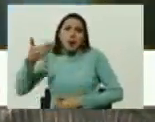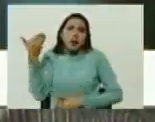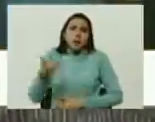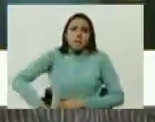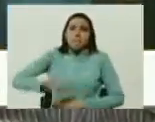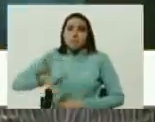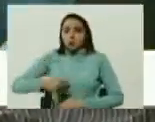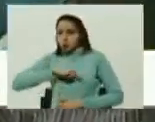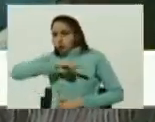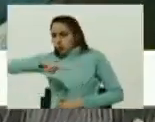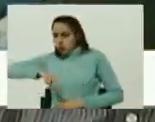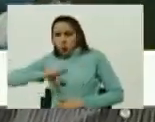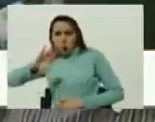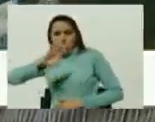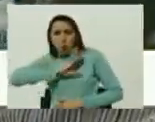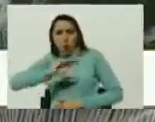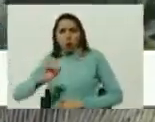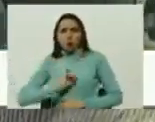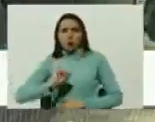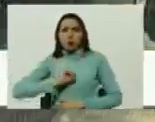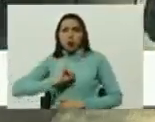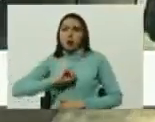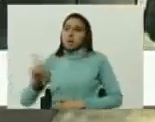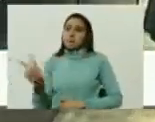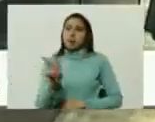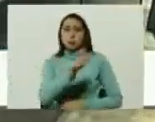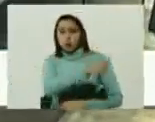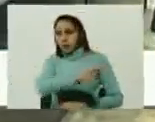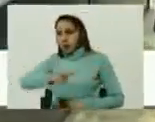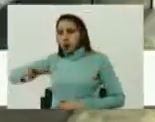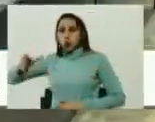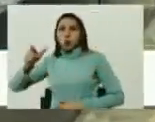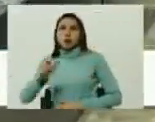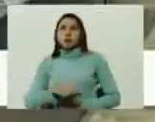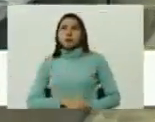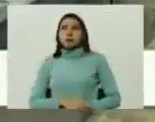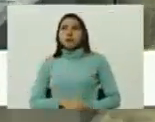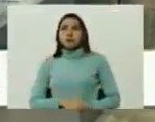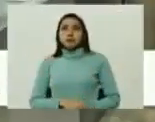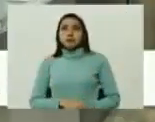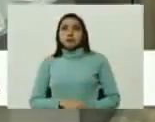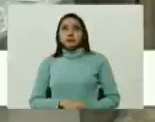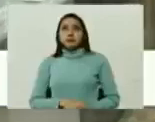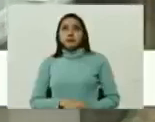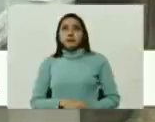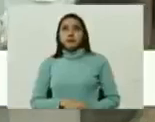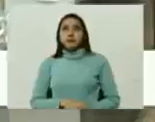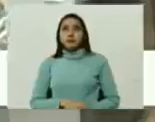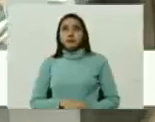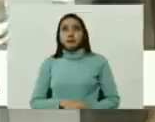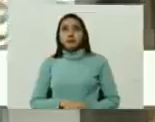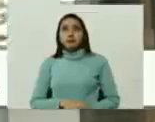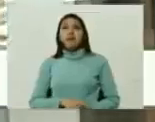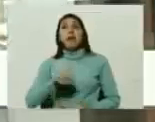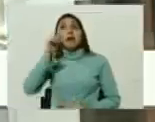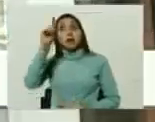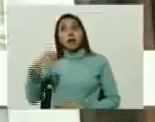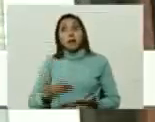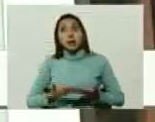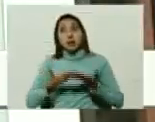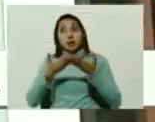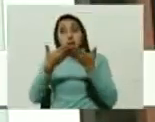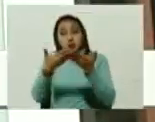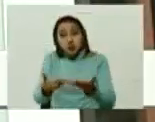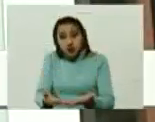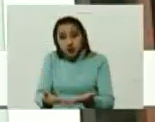nuestra tan nuestra como venezolano como venezolana por lo tanto quiero también regalarles un